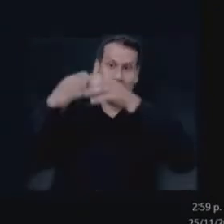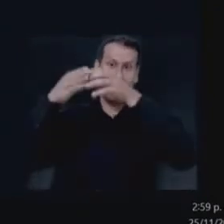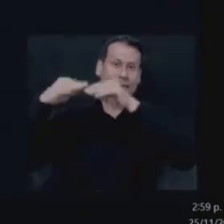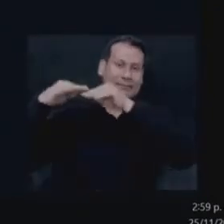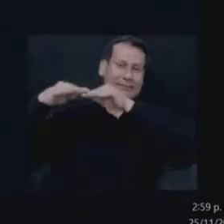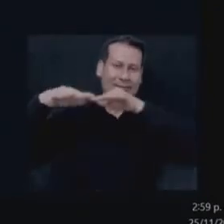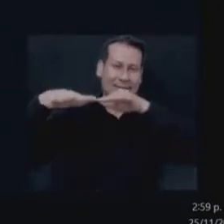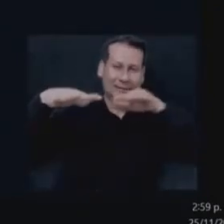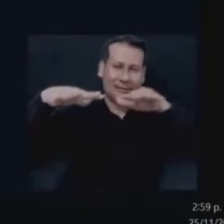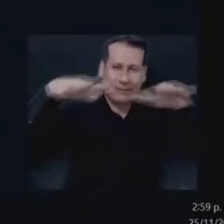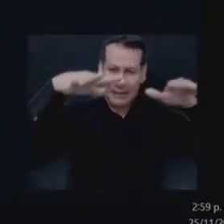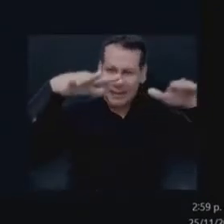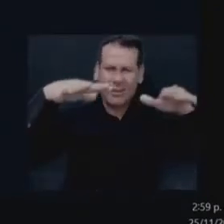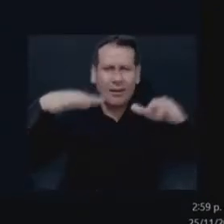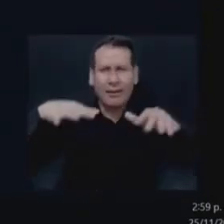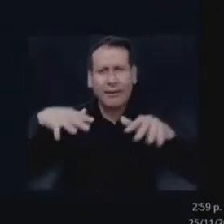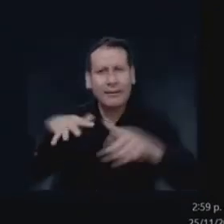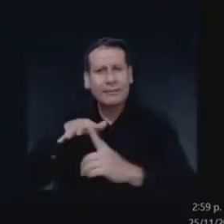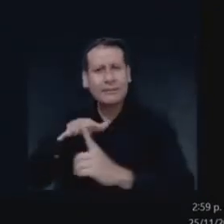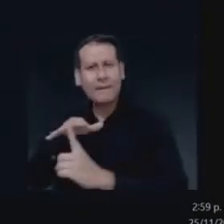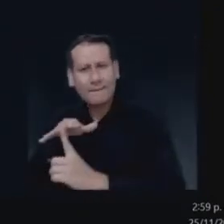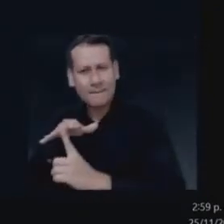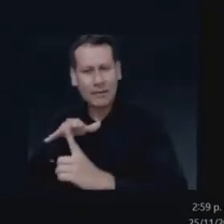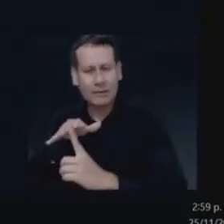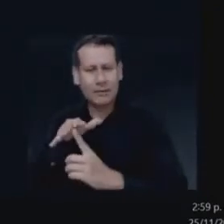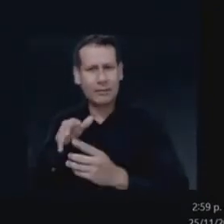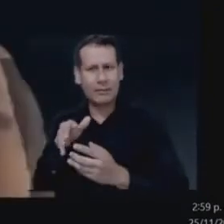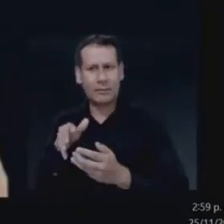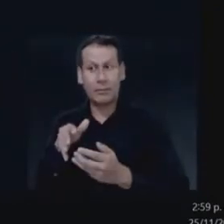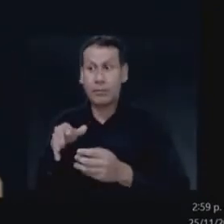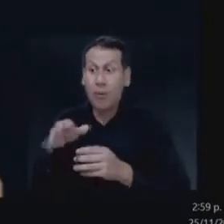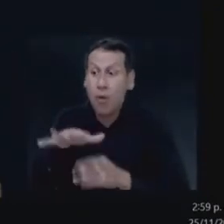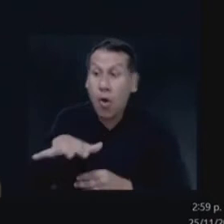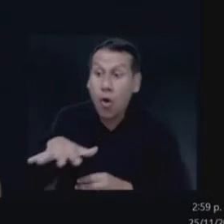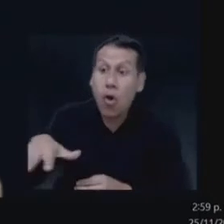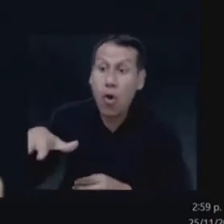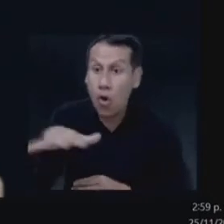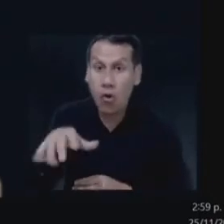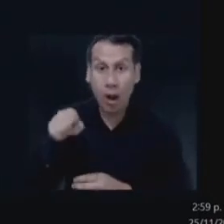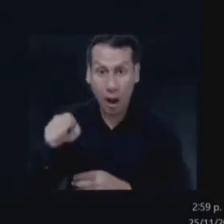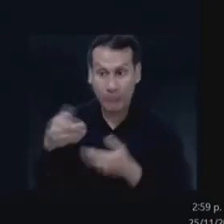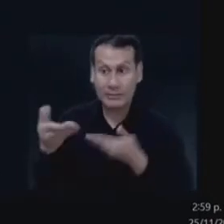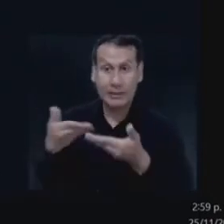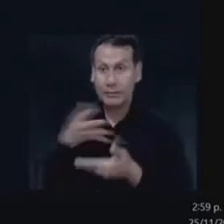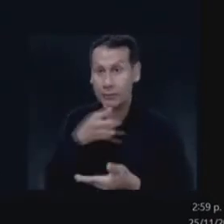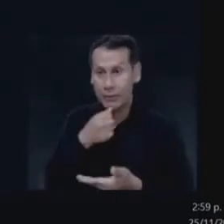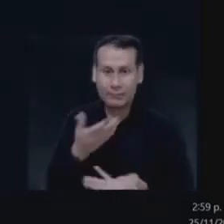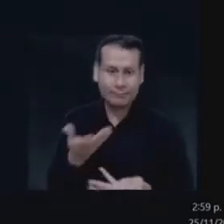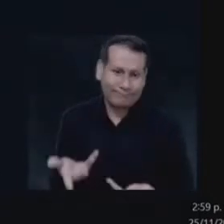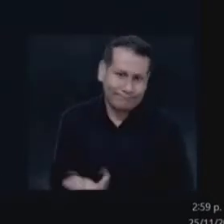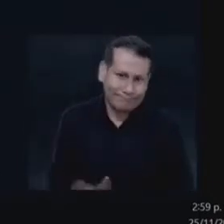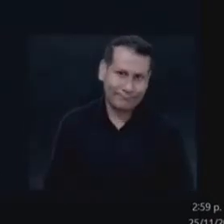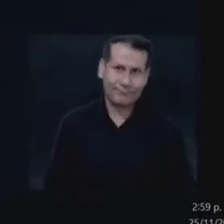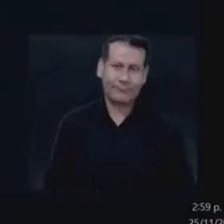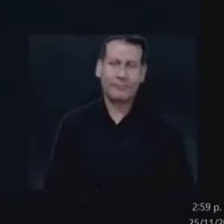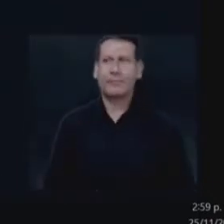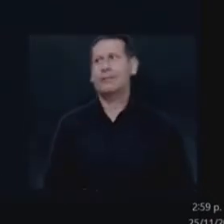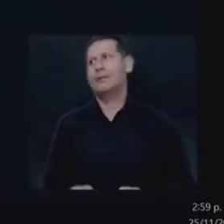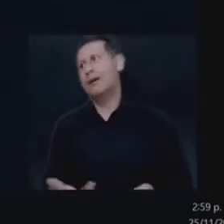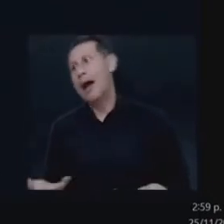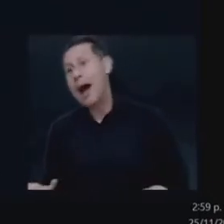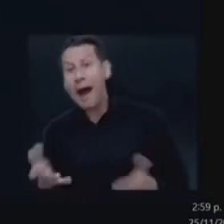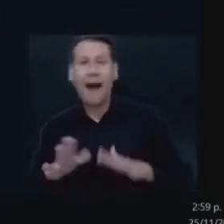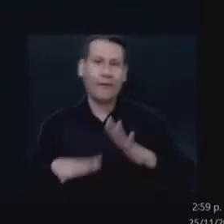Claramente esos lugares donde no hay ningún proveedor de servicio no tienen ningún sentido. Estamos aplicando barreras a lugares donde tal